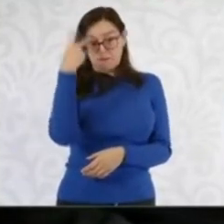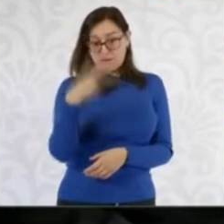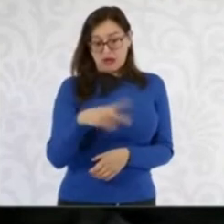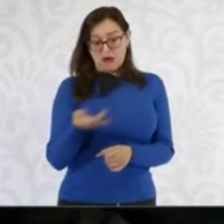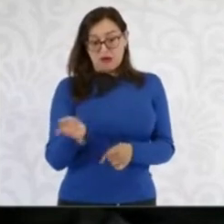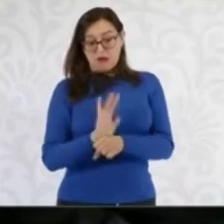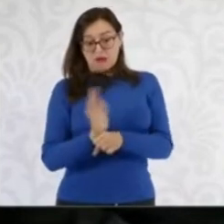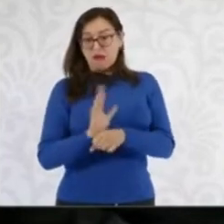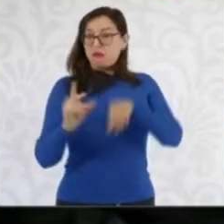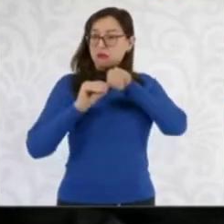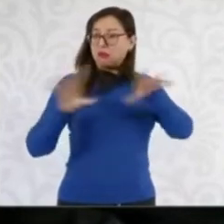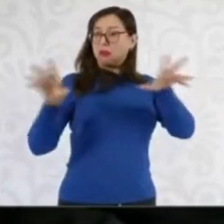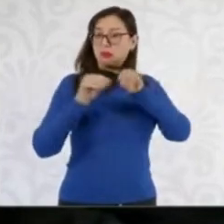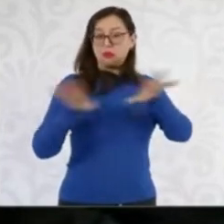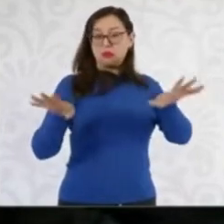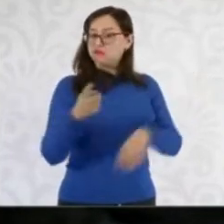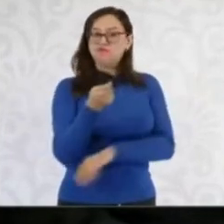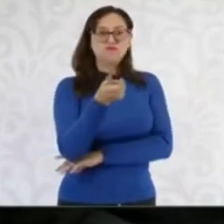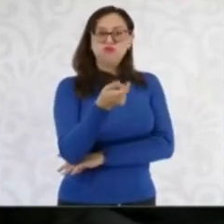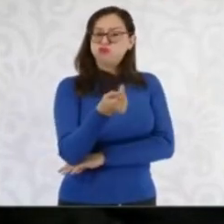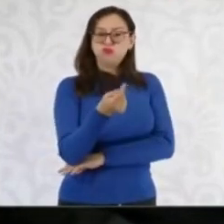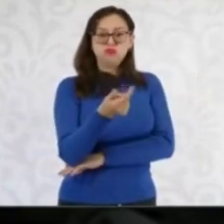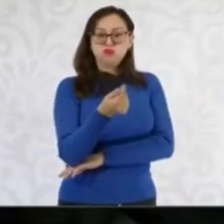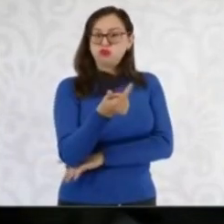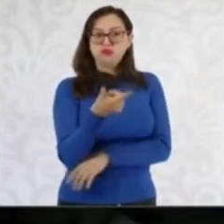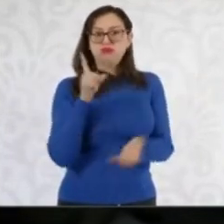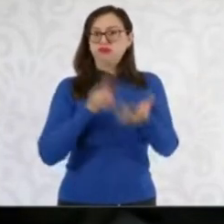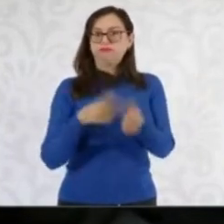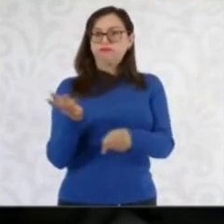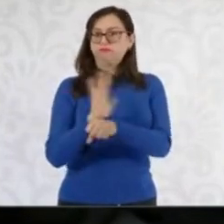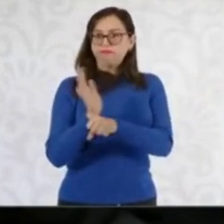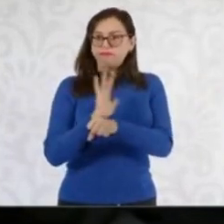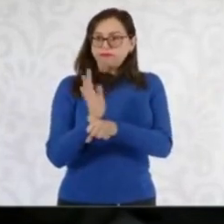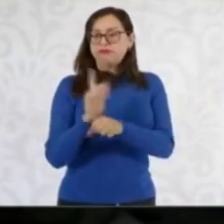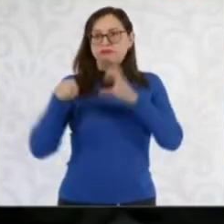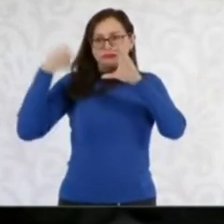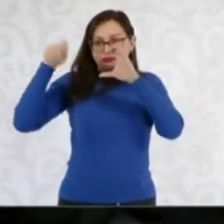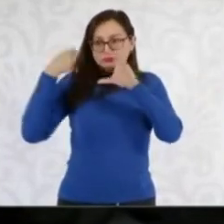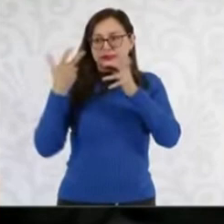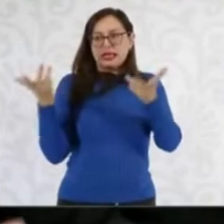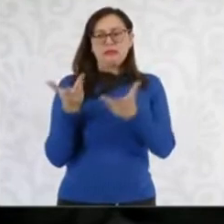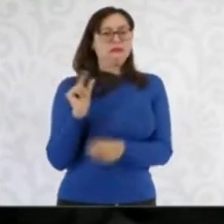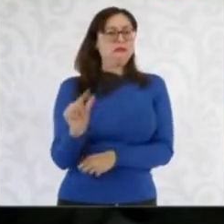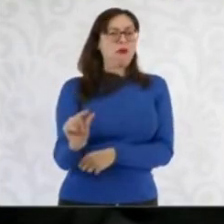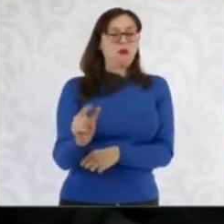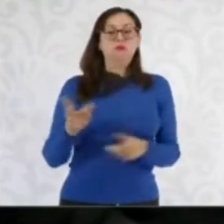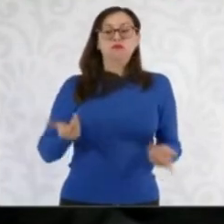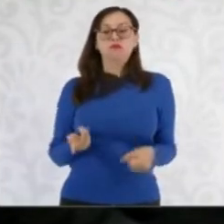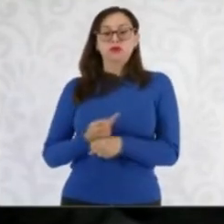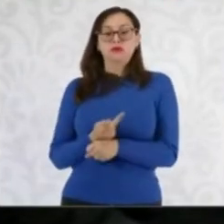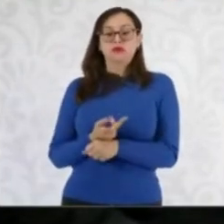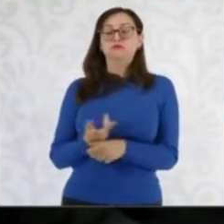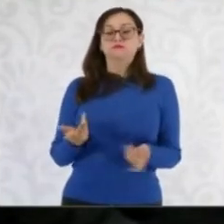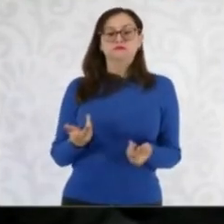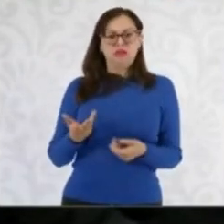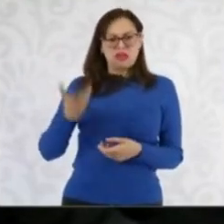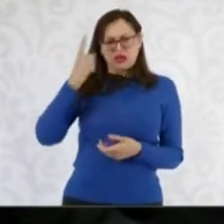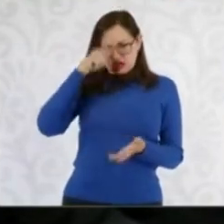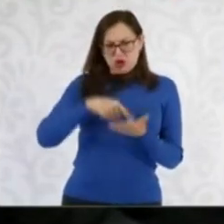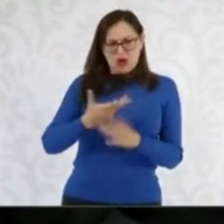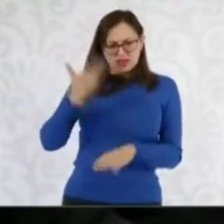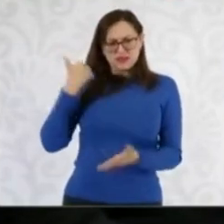y quieren que sus películas se vean y se incentive más esta producción. ¿Usted tiene algún proyecto para esto? Hizo algo muy parecido en la Ciudad de México, si no mal